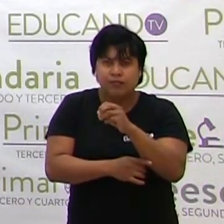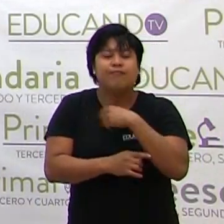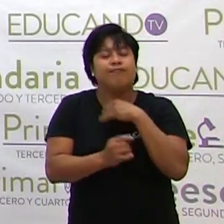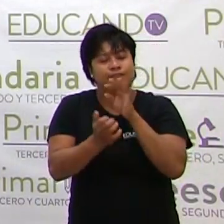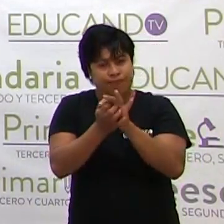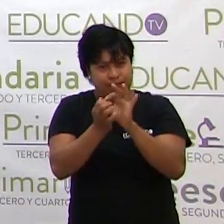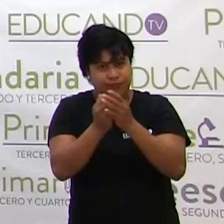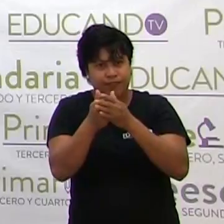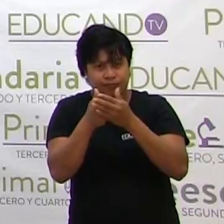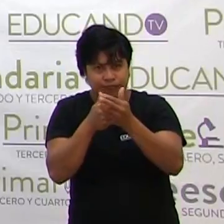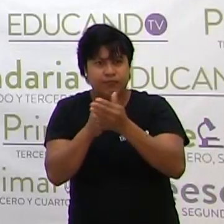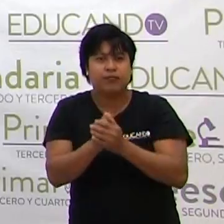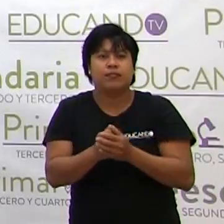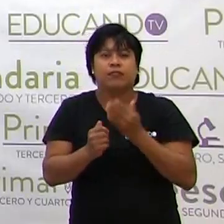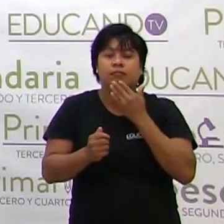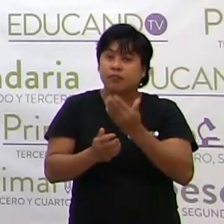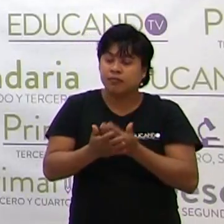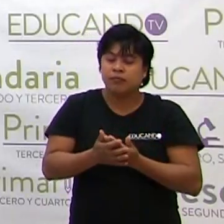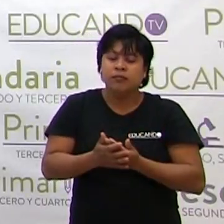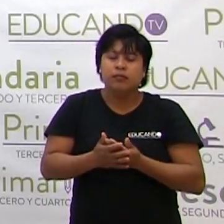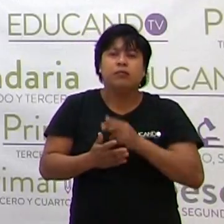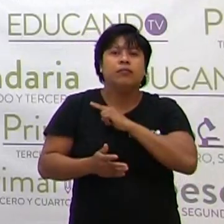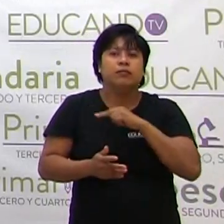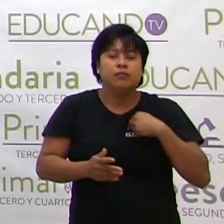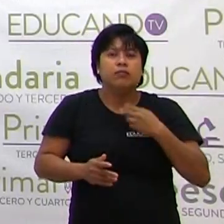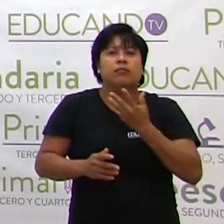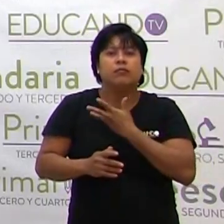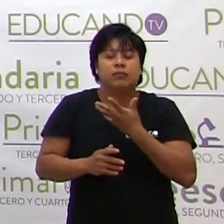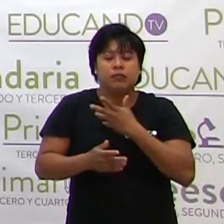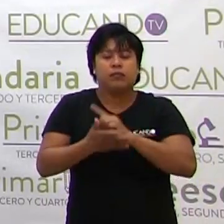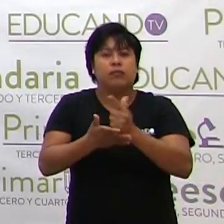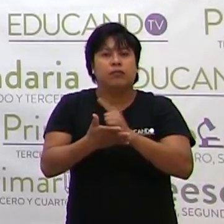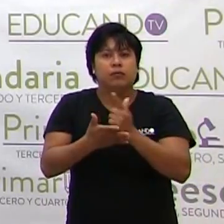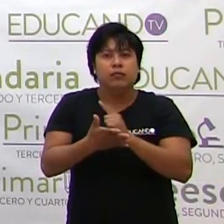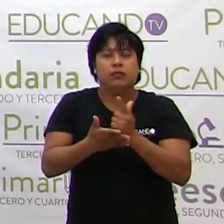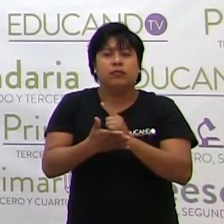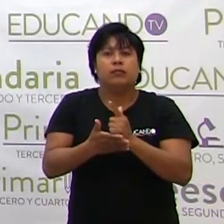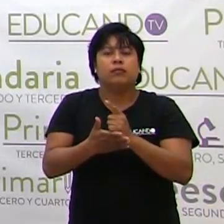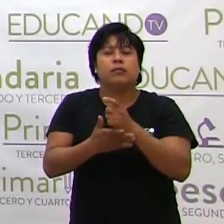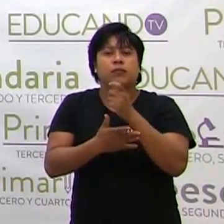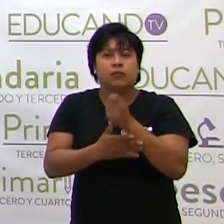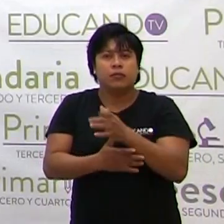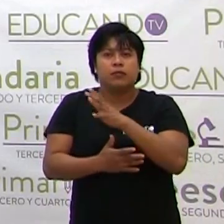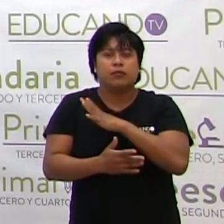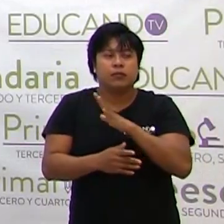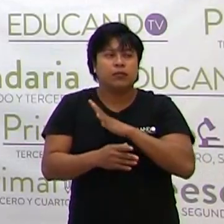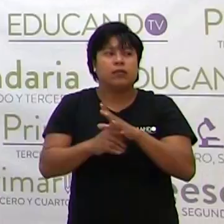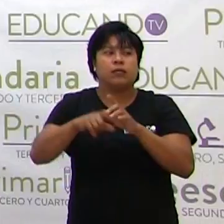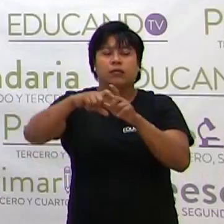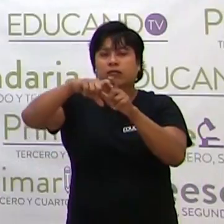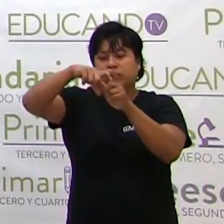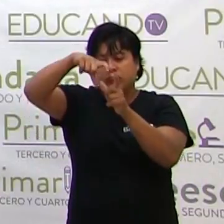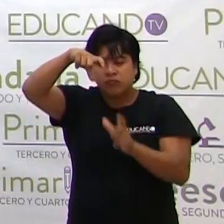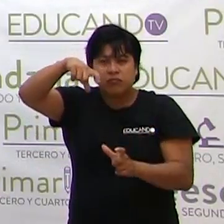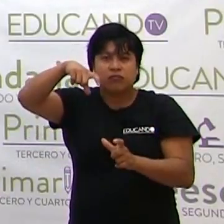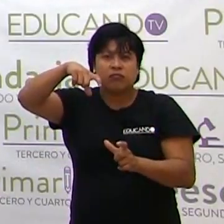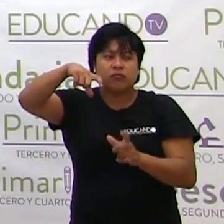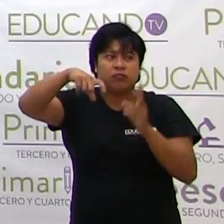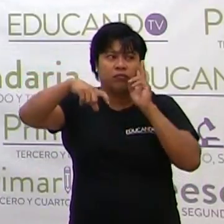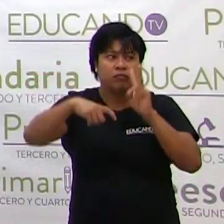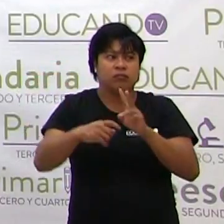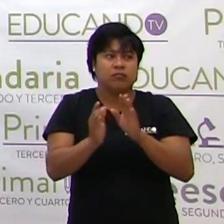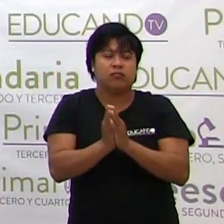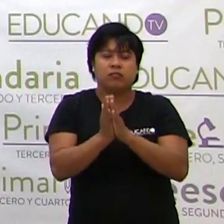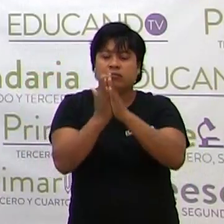adelante. Ahora bien, vamos a tener también libros que están en forma vertical. Si te das cuenta,